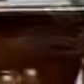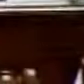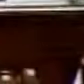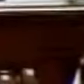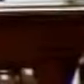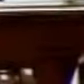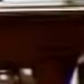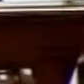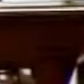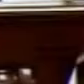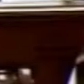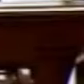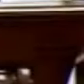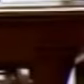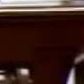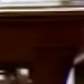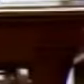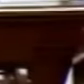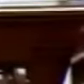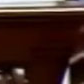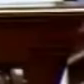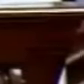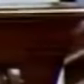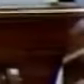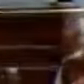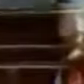Bienvenidos al Perú, al Congreso de la República, y hoy día